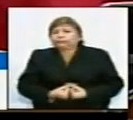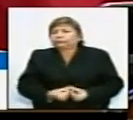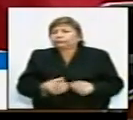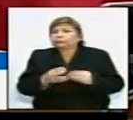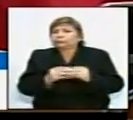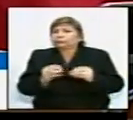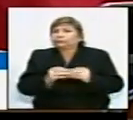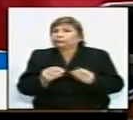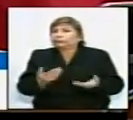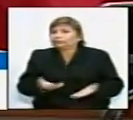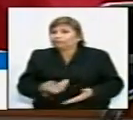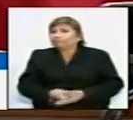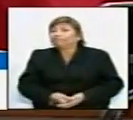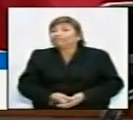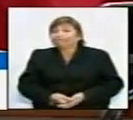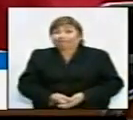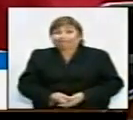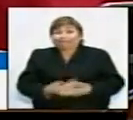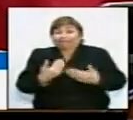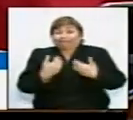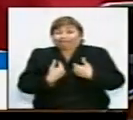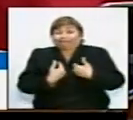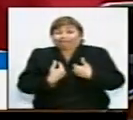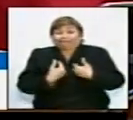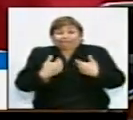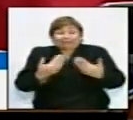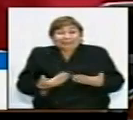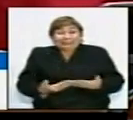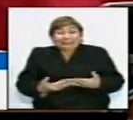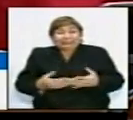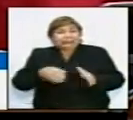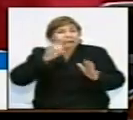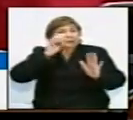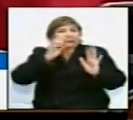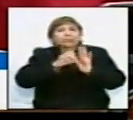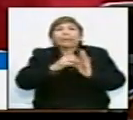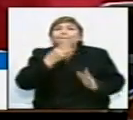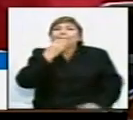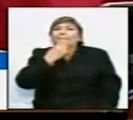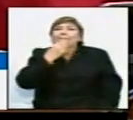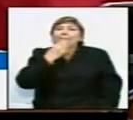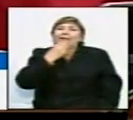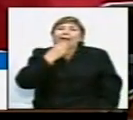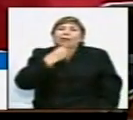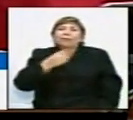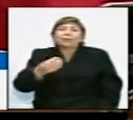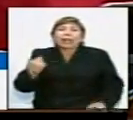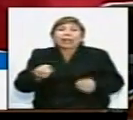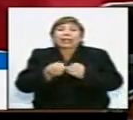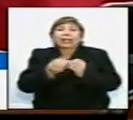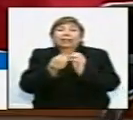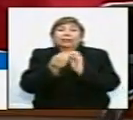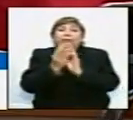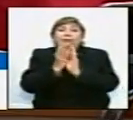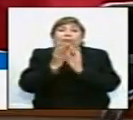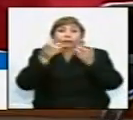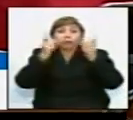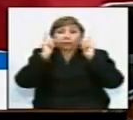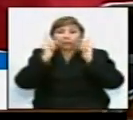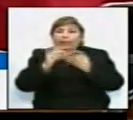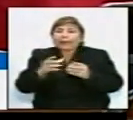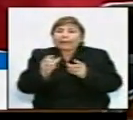pequeños productores. Tenemos un ejemplo interesantísimo en el tema de mango, en el tema de alcachofa, en el